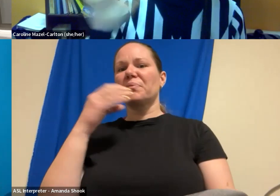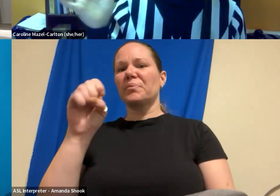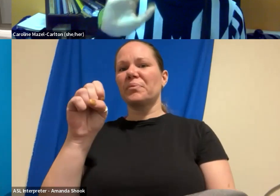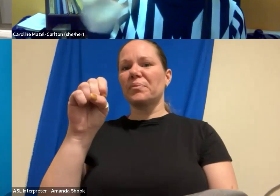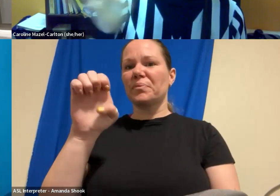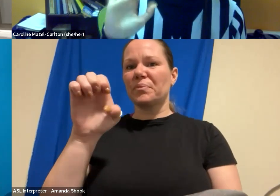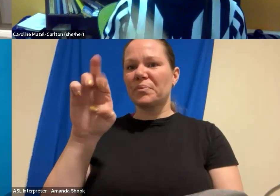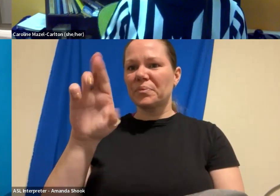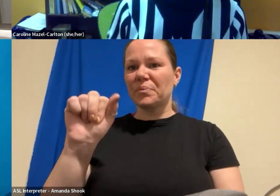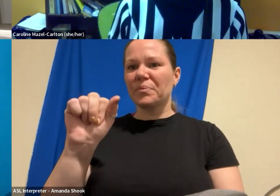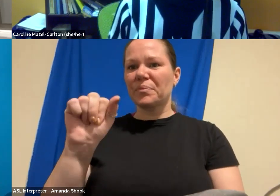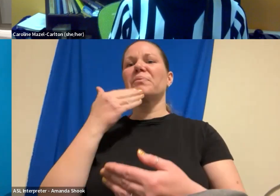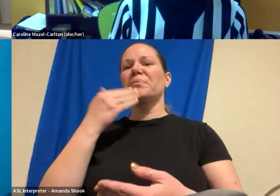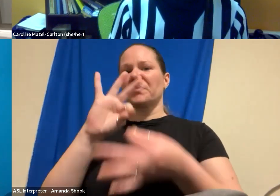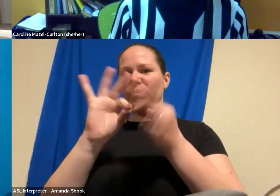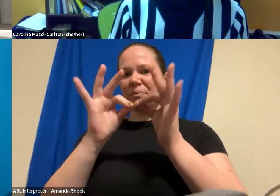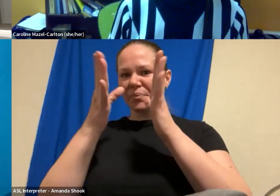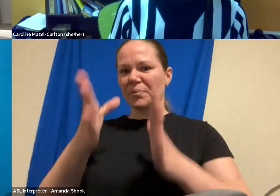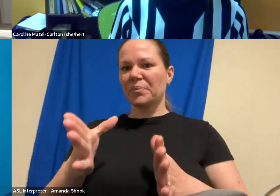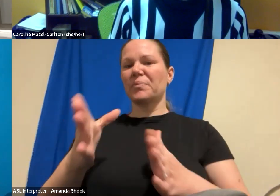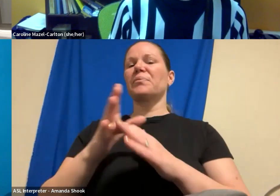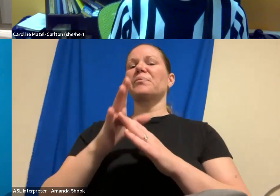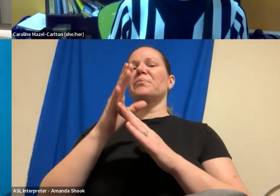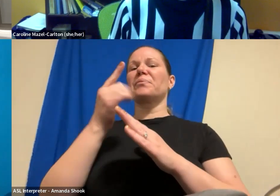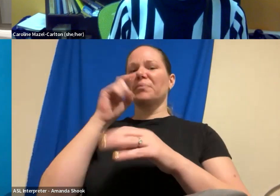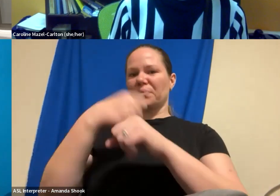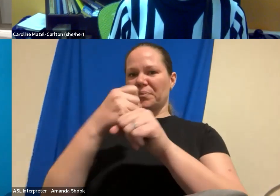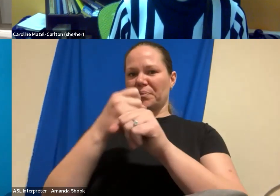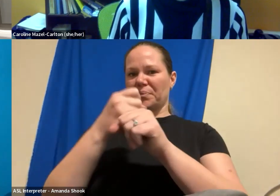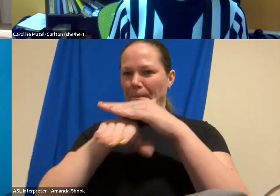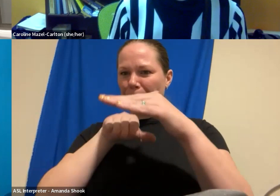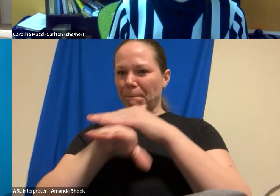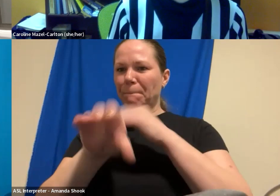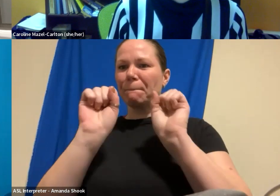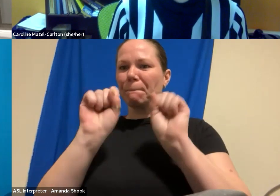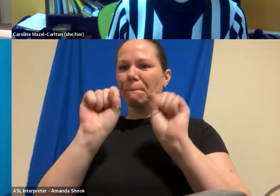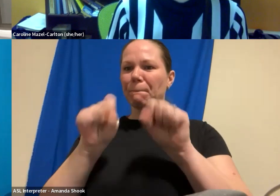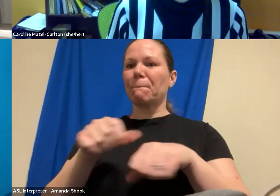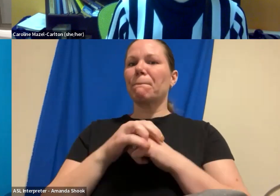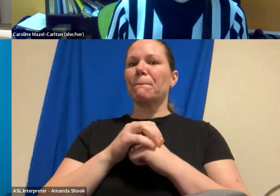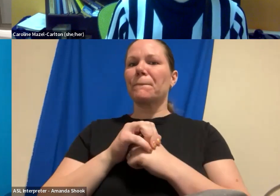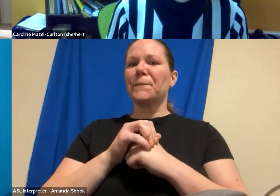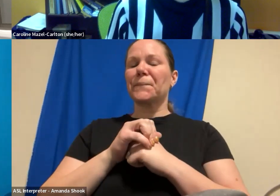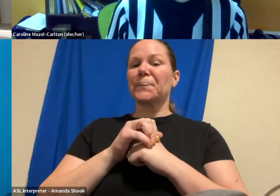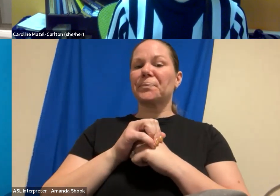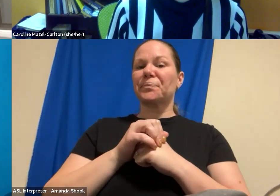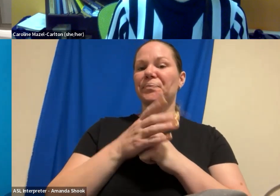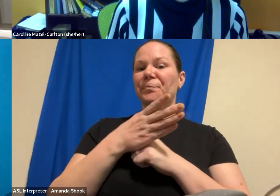Sarah. Gracias a los intérpretes que hicieron esto accesible.